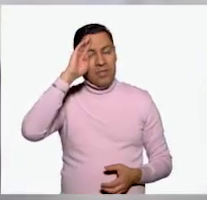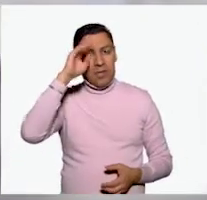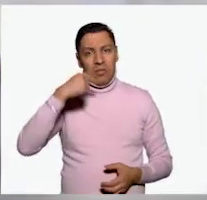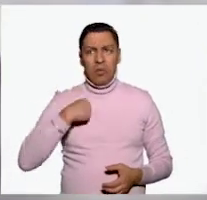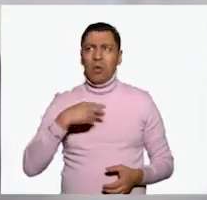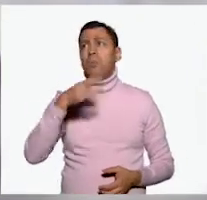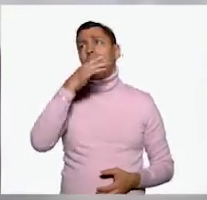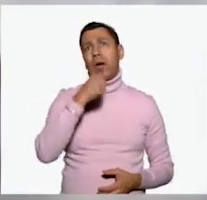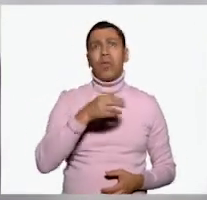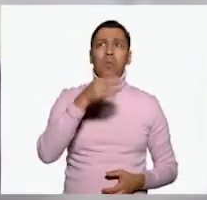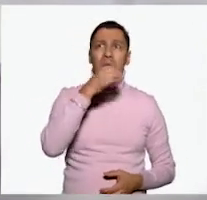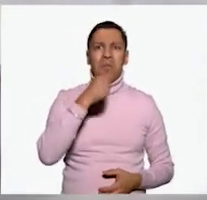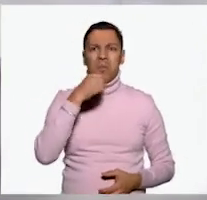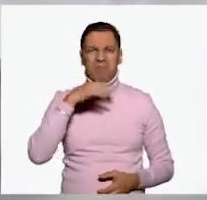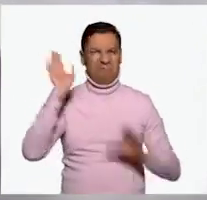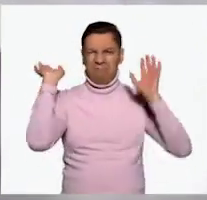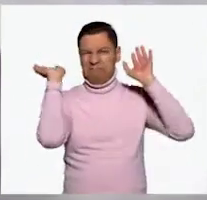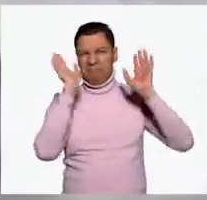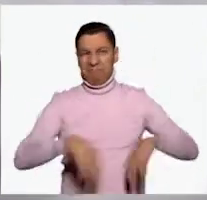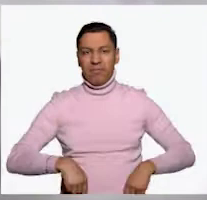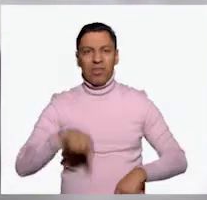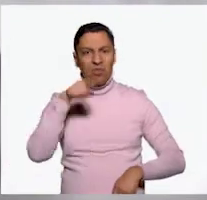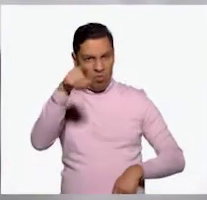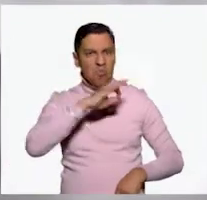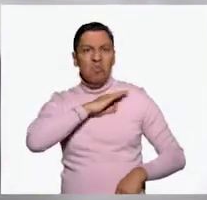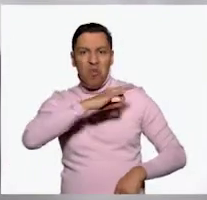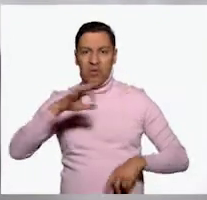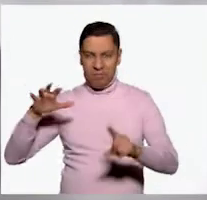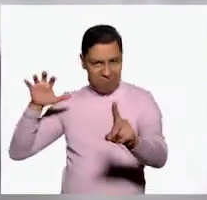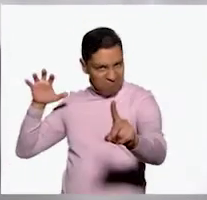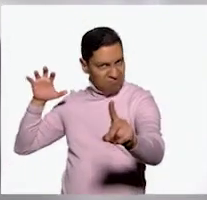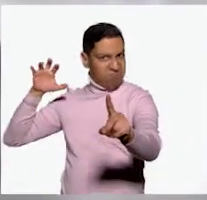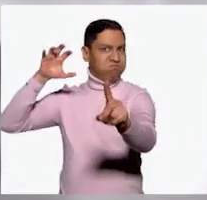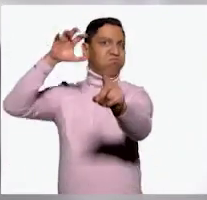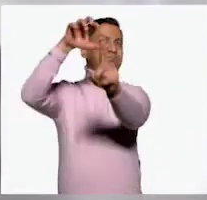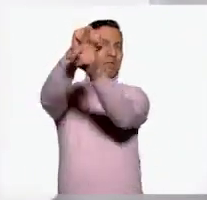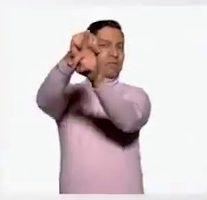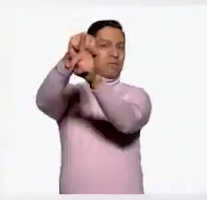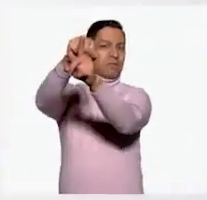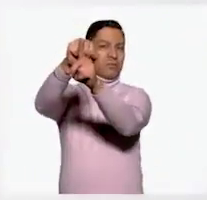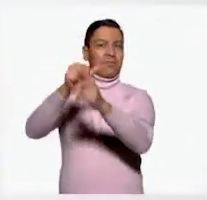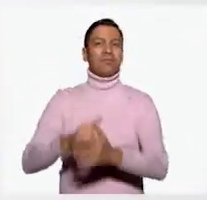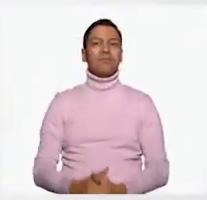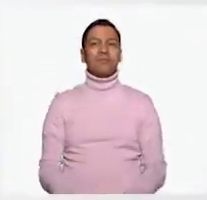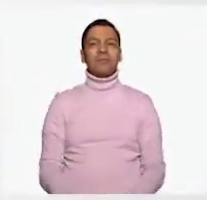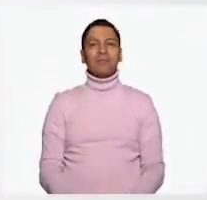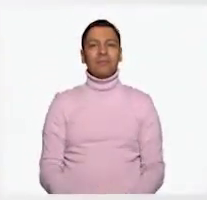exista el no se puede, porque solamente tú sabes hasta dónde puedes llegar. ¿Cómo?